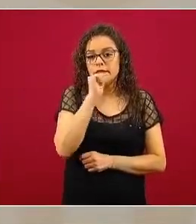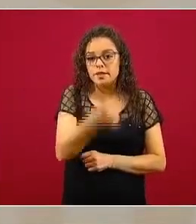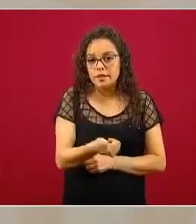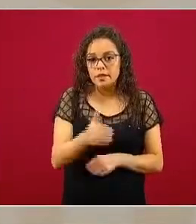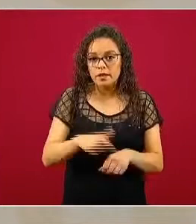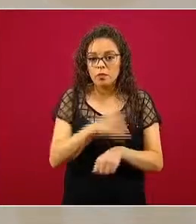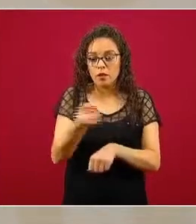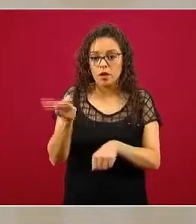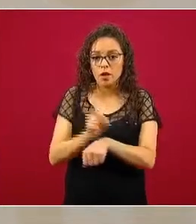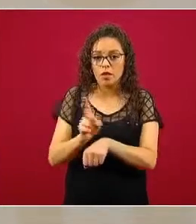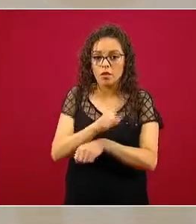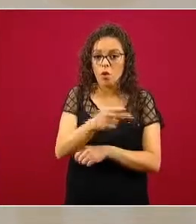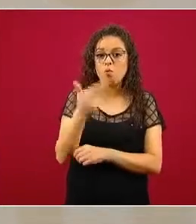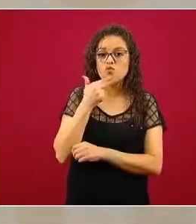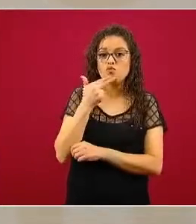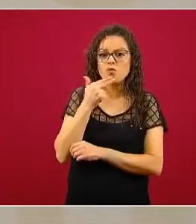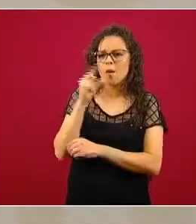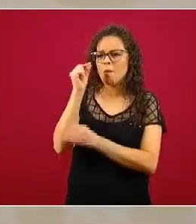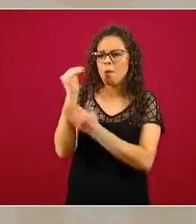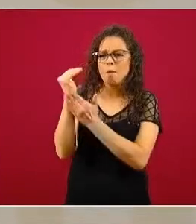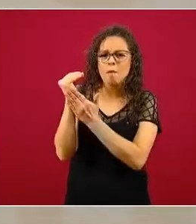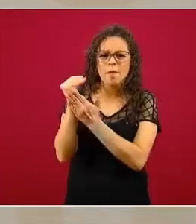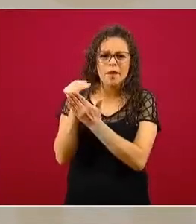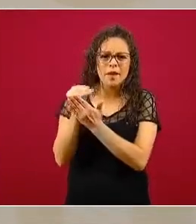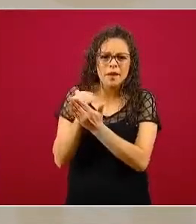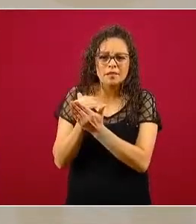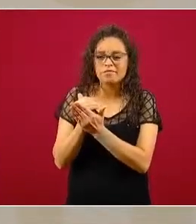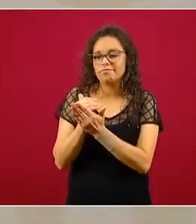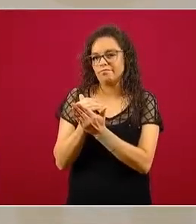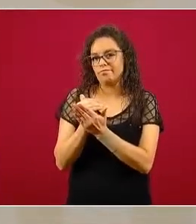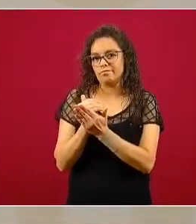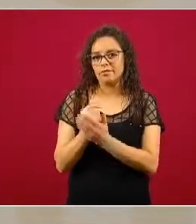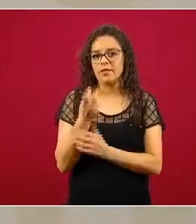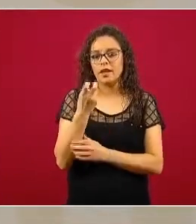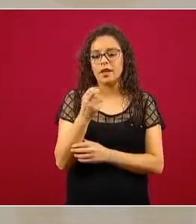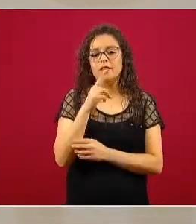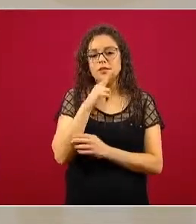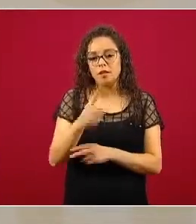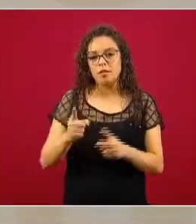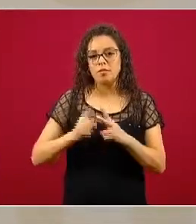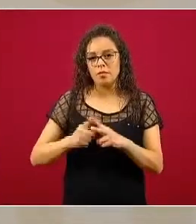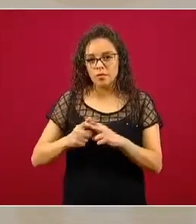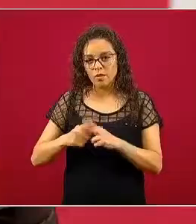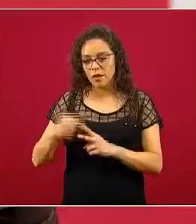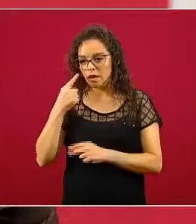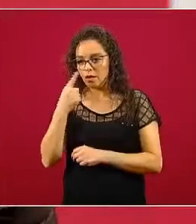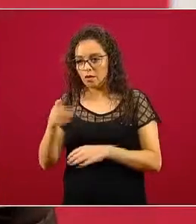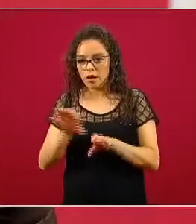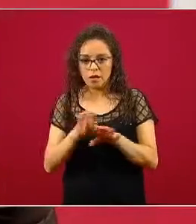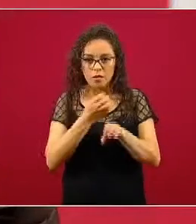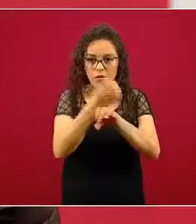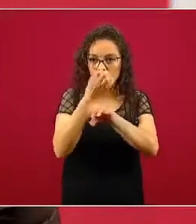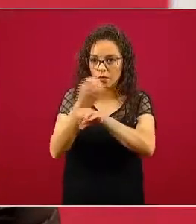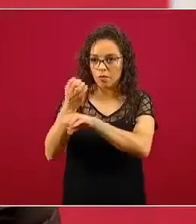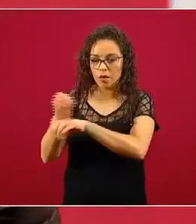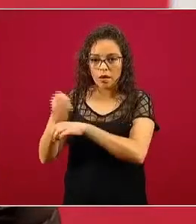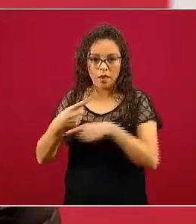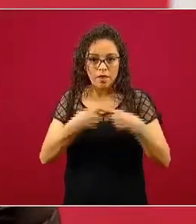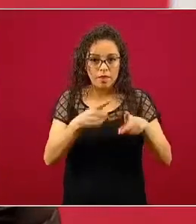diaria de emisión de pruebas es menor, entonces se va calculando. No es la misma cantidad a todas las entidades, depende de